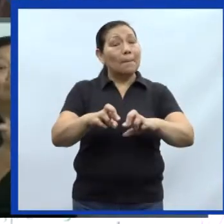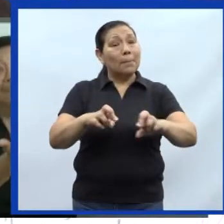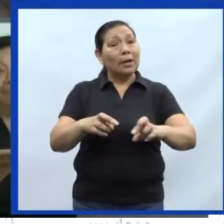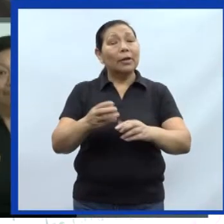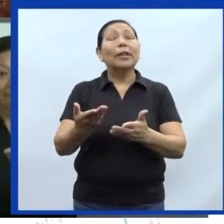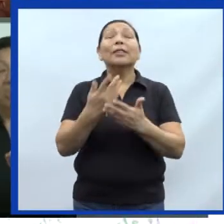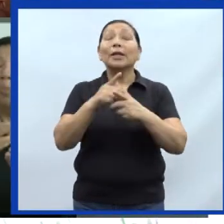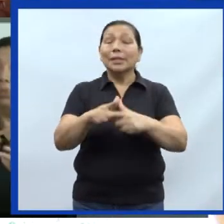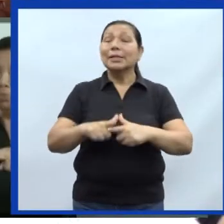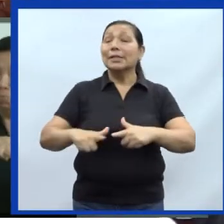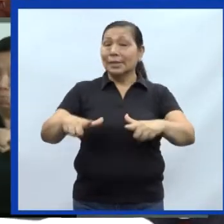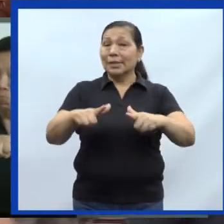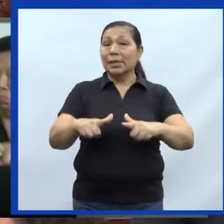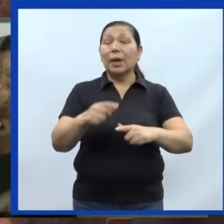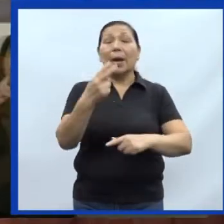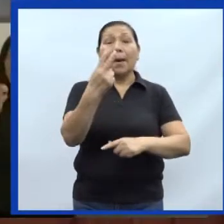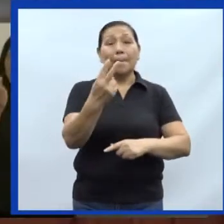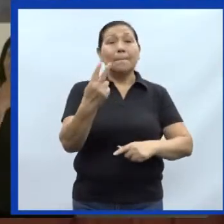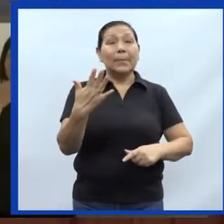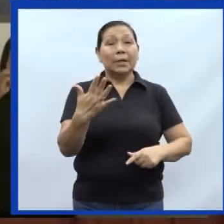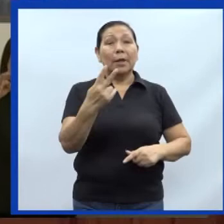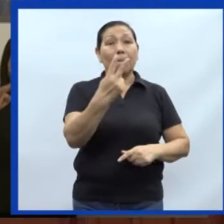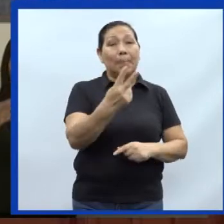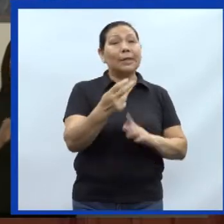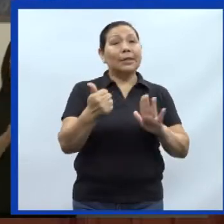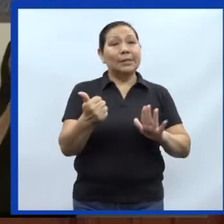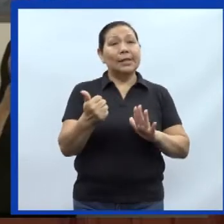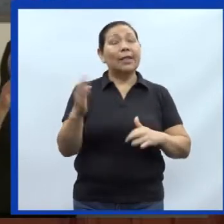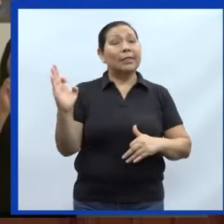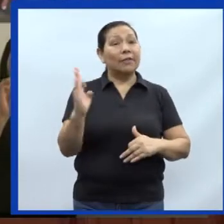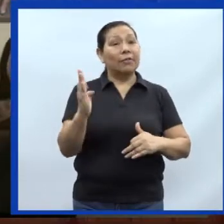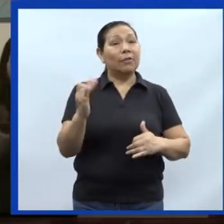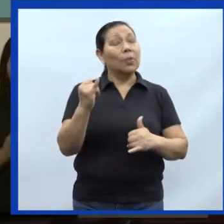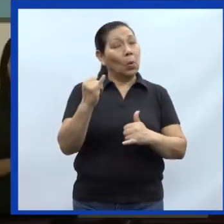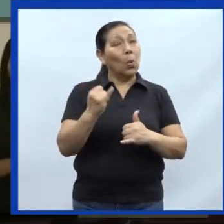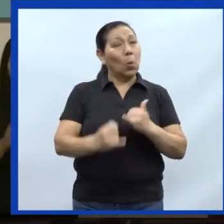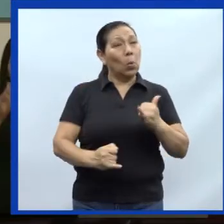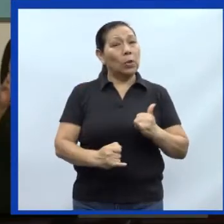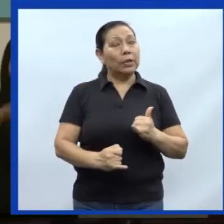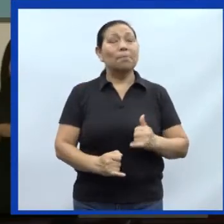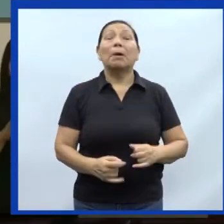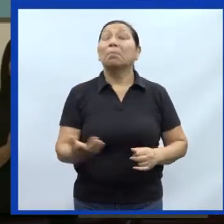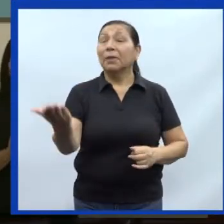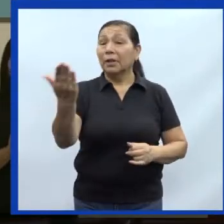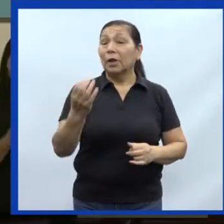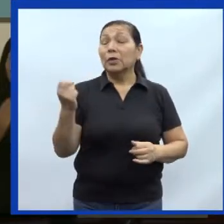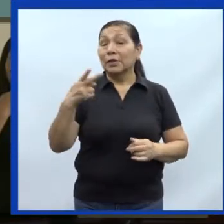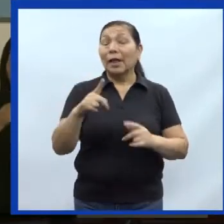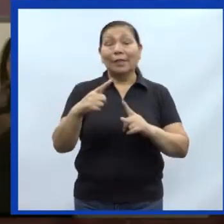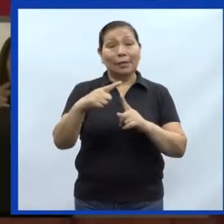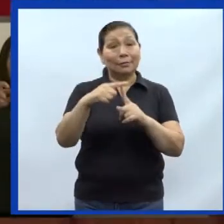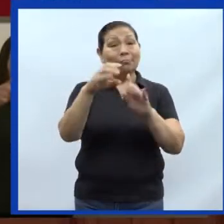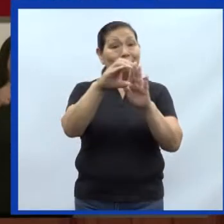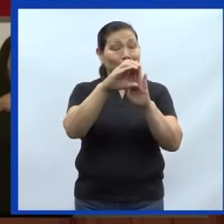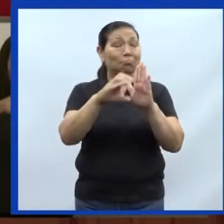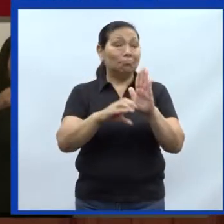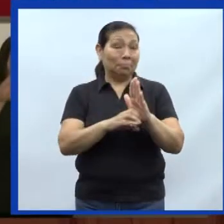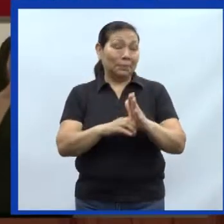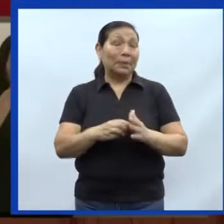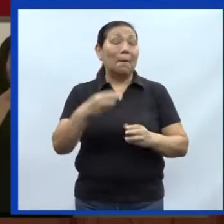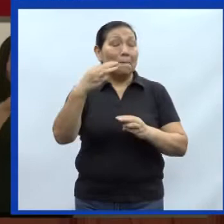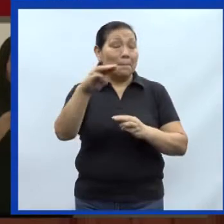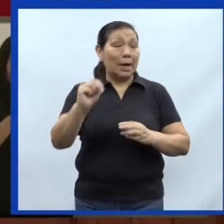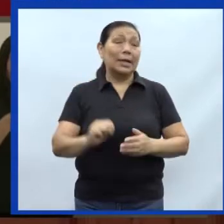y de sala, realizadas el 25 y 26 de febrero último. La Sala Segunda del TC, presidida por